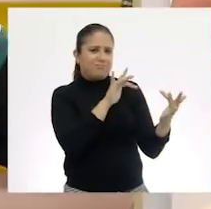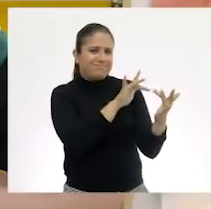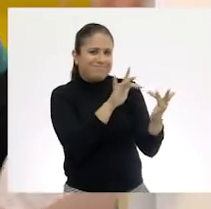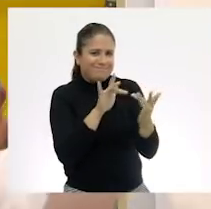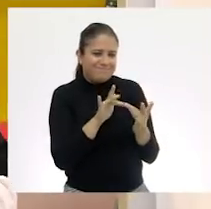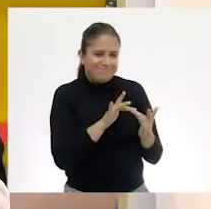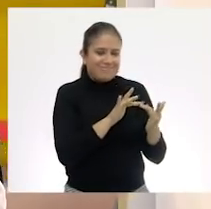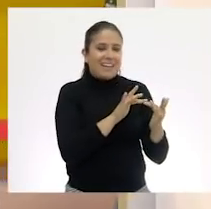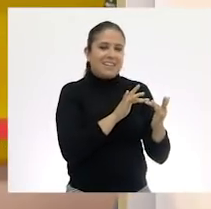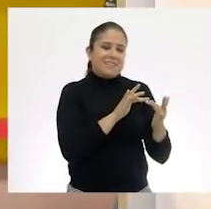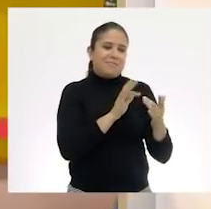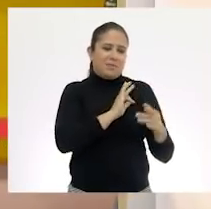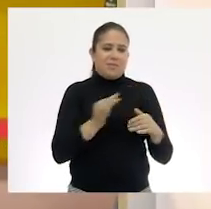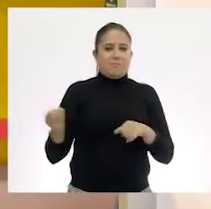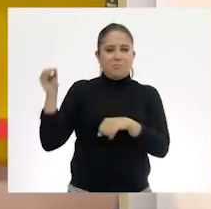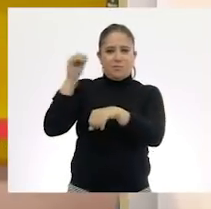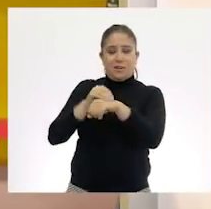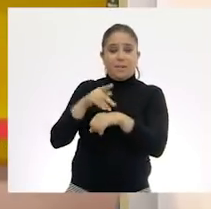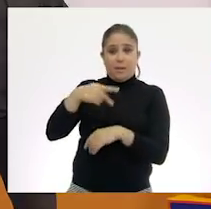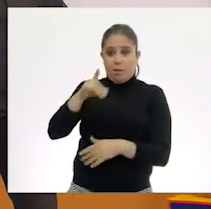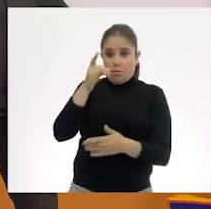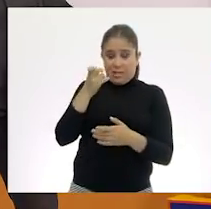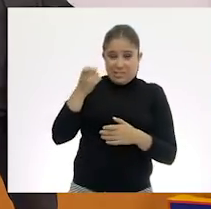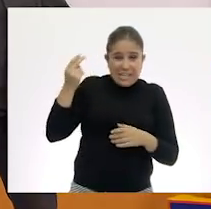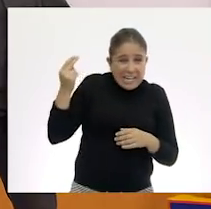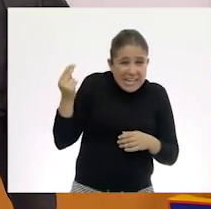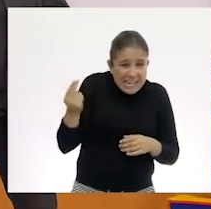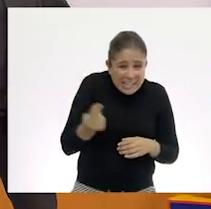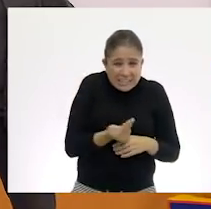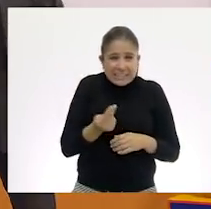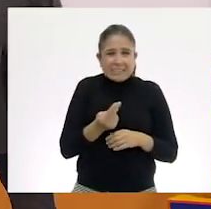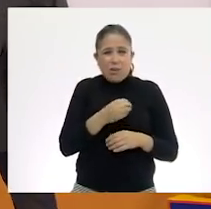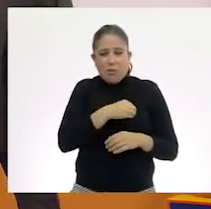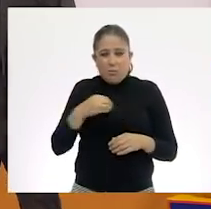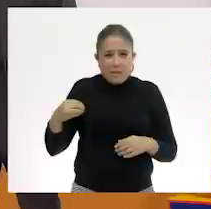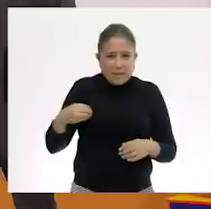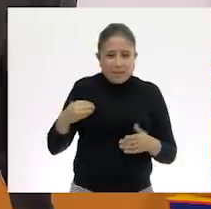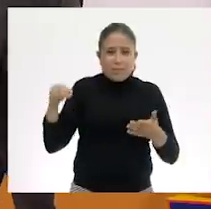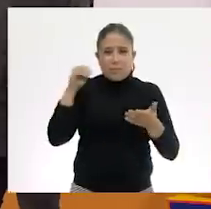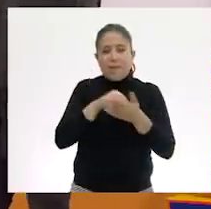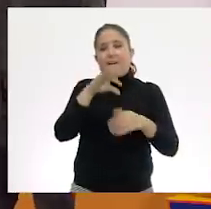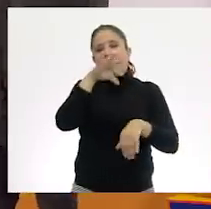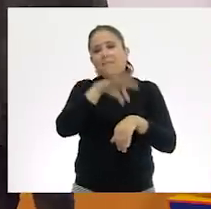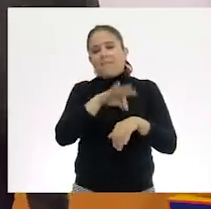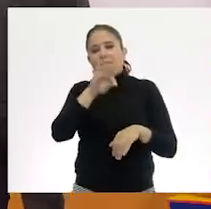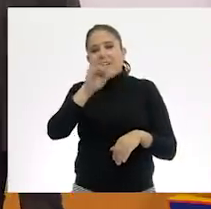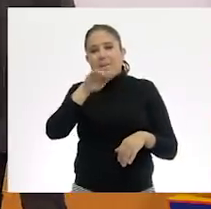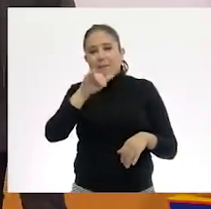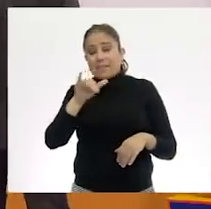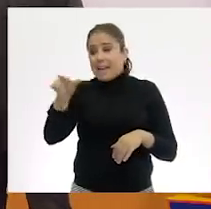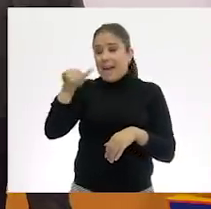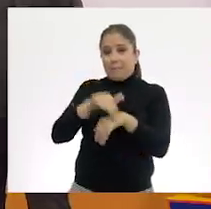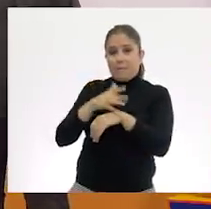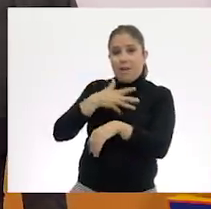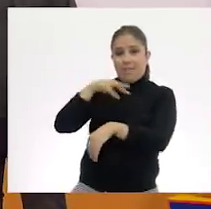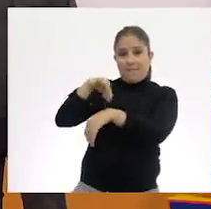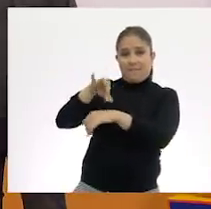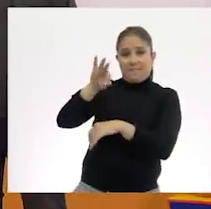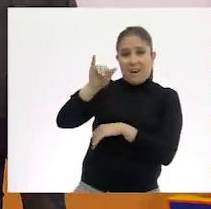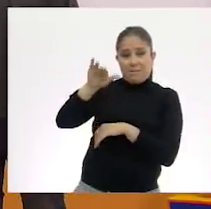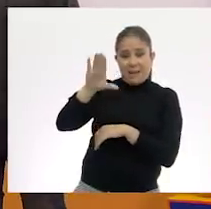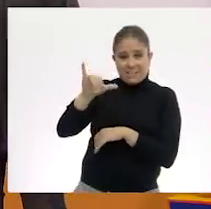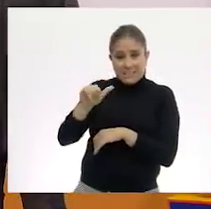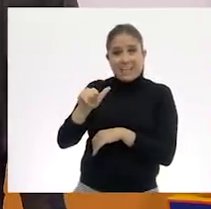es donde sí podríamos ponerlo. No es necesario siempre que esté solamente, farmacia, ¿no? A lo mejor mi amigo tiene una farmacia, pero si yo no lo ocupo